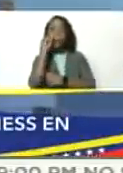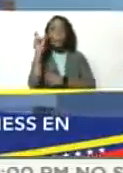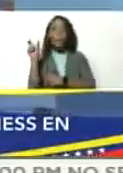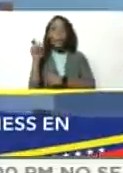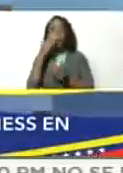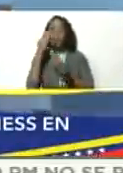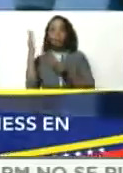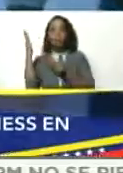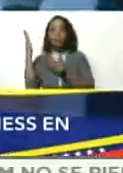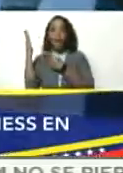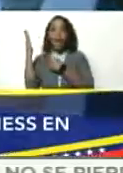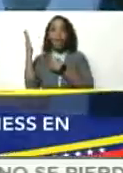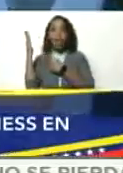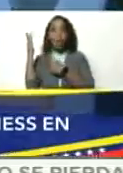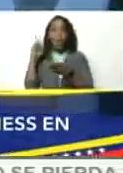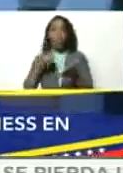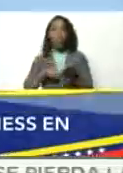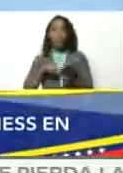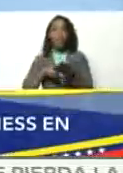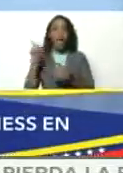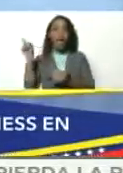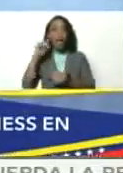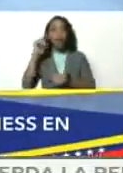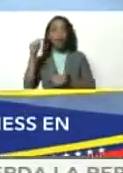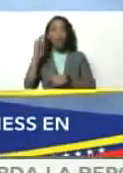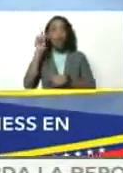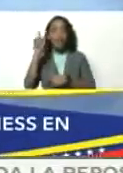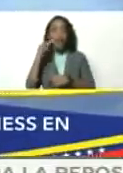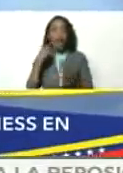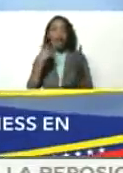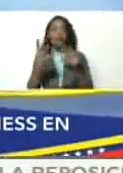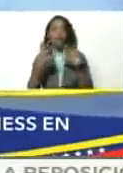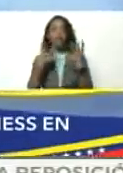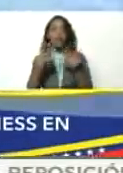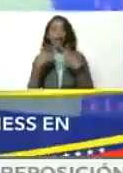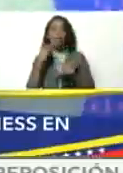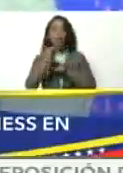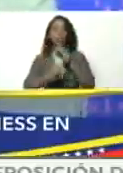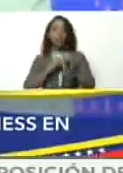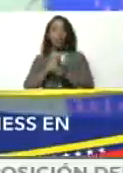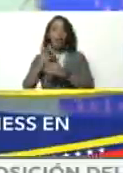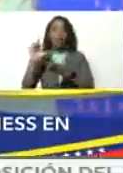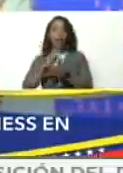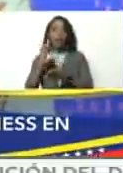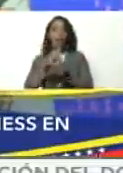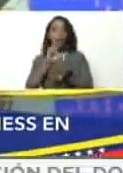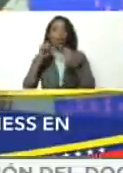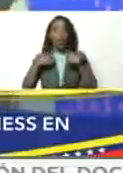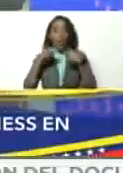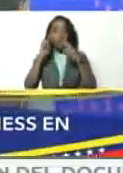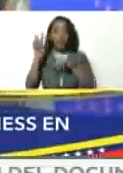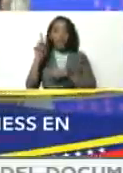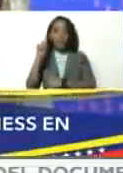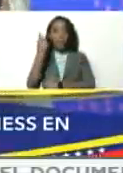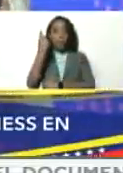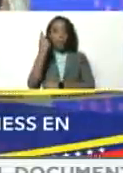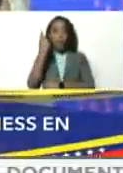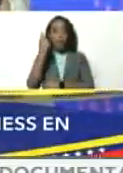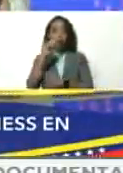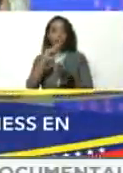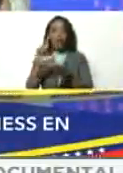William Castillo me debía estos libros, yo vi la presentación en Filbem. Primer libro, Cambio de